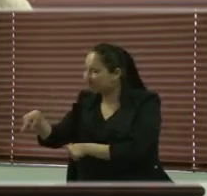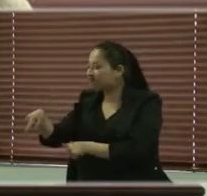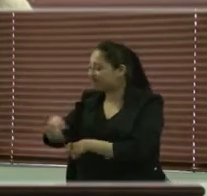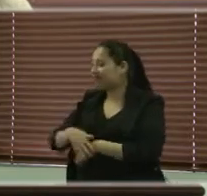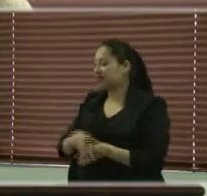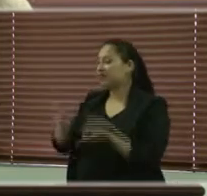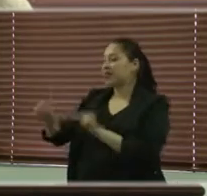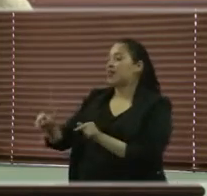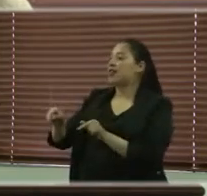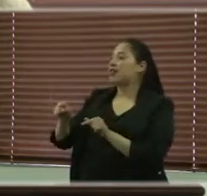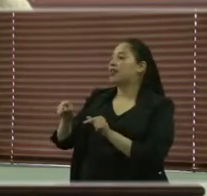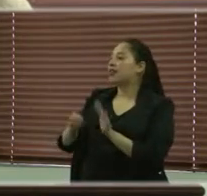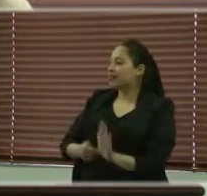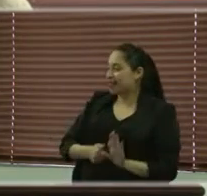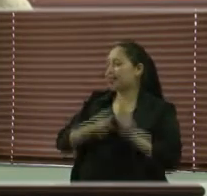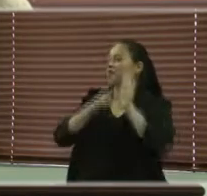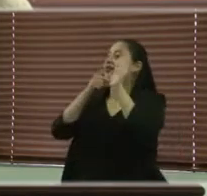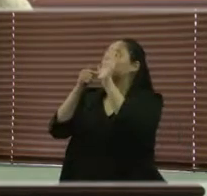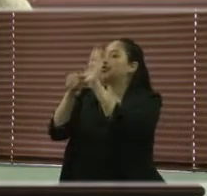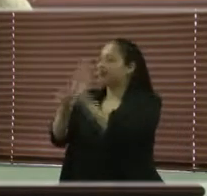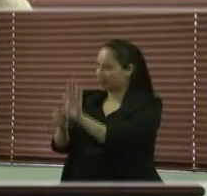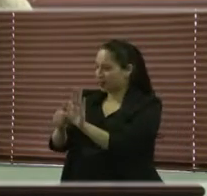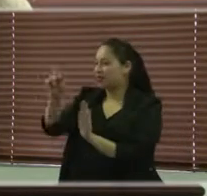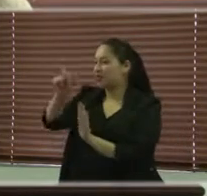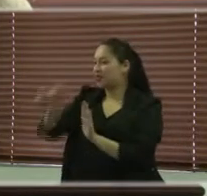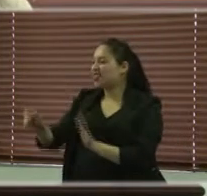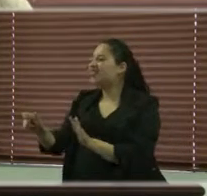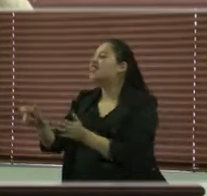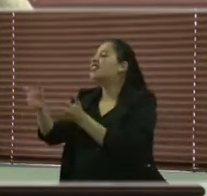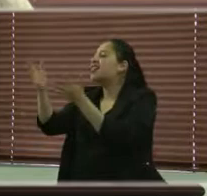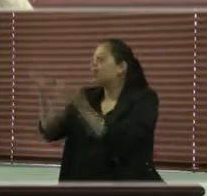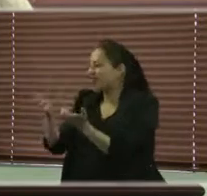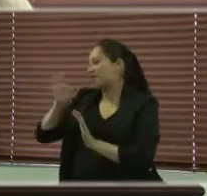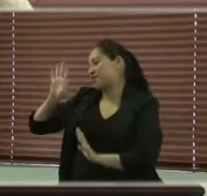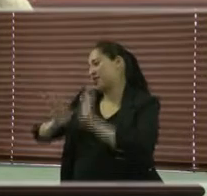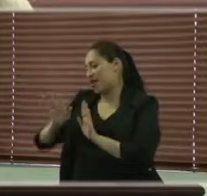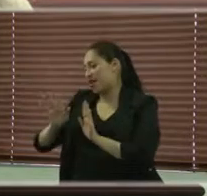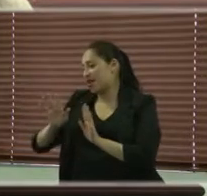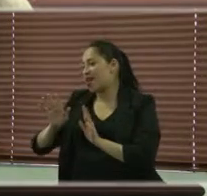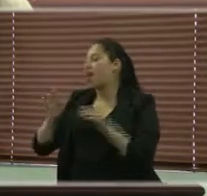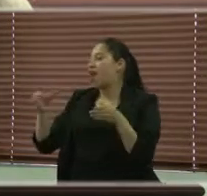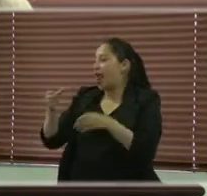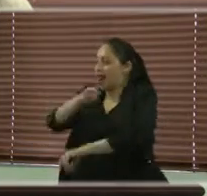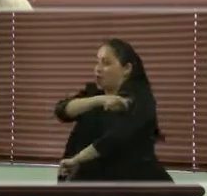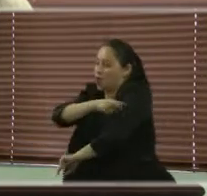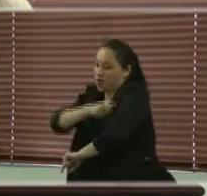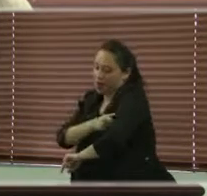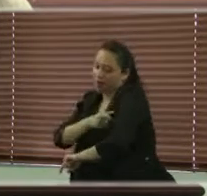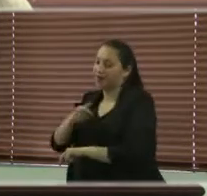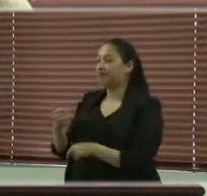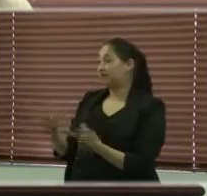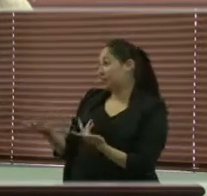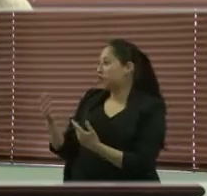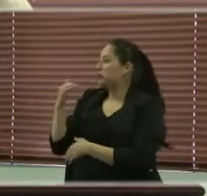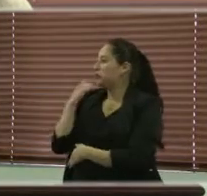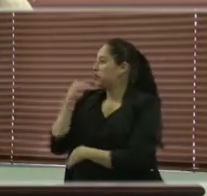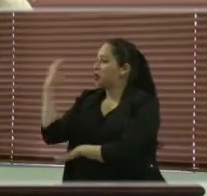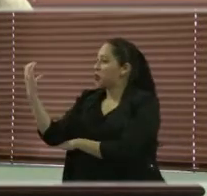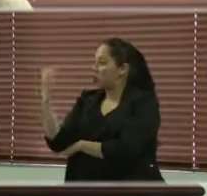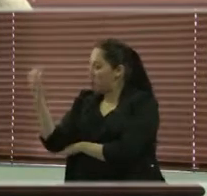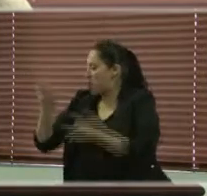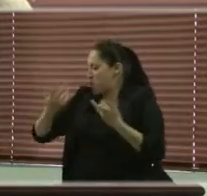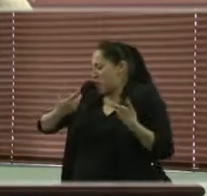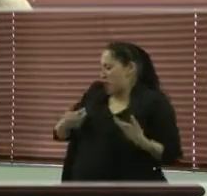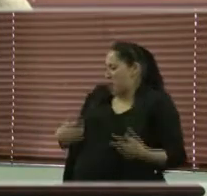de la presentación de candidatos para el comité si Colombia tiene la intención o cualquier país